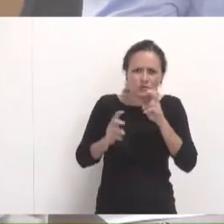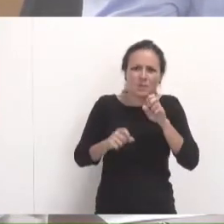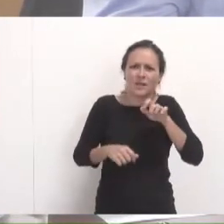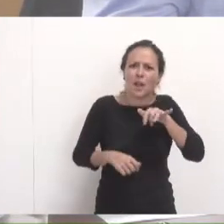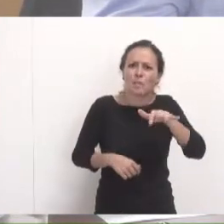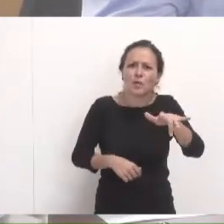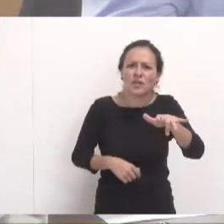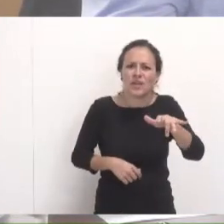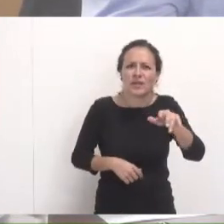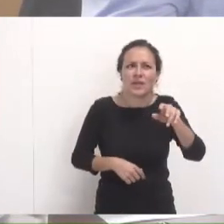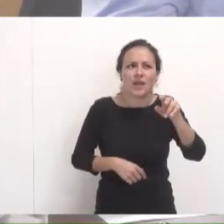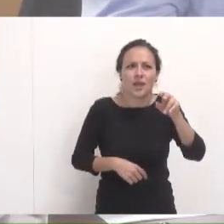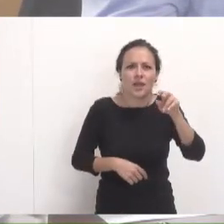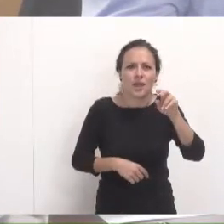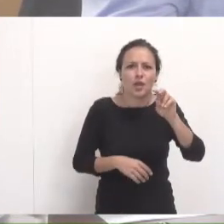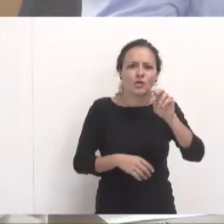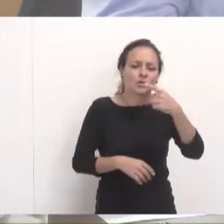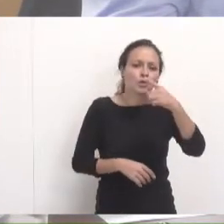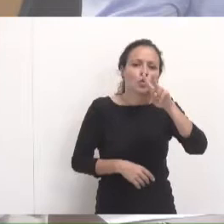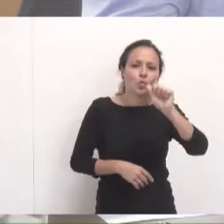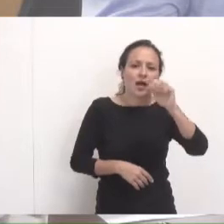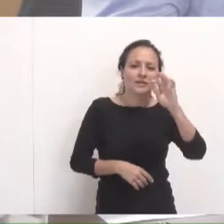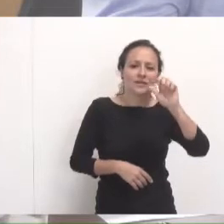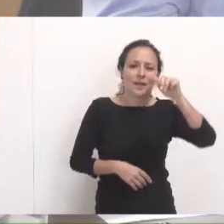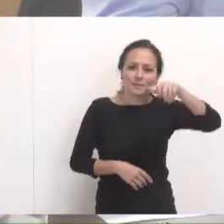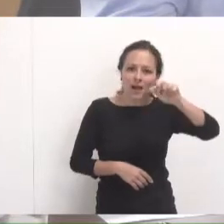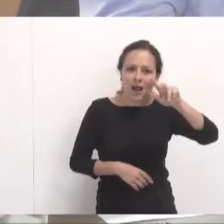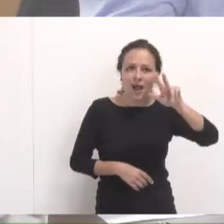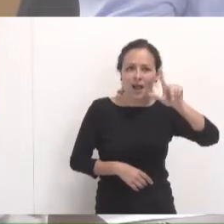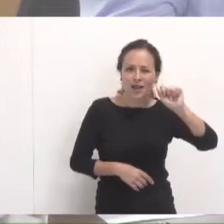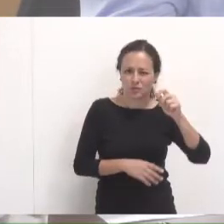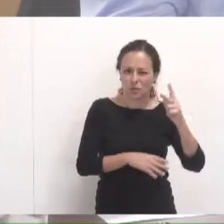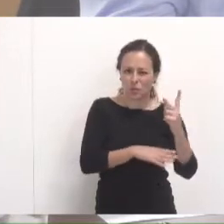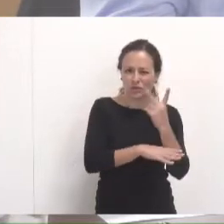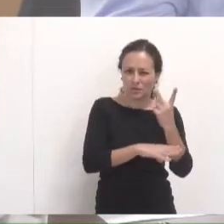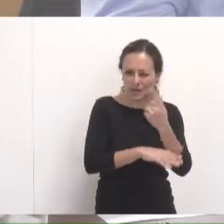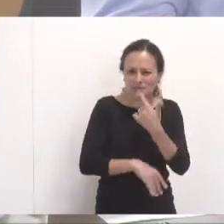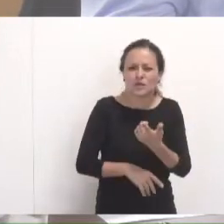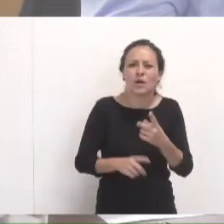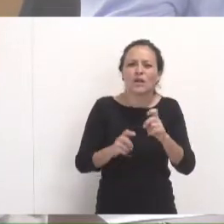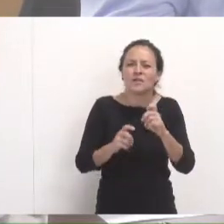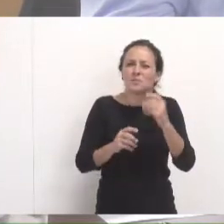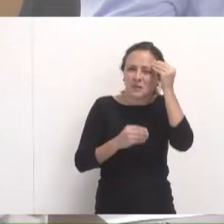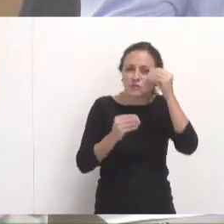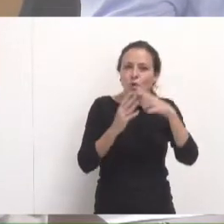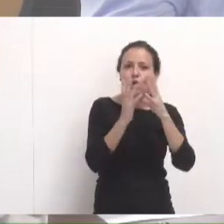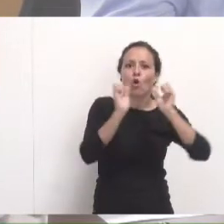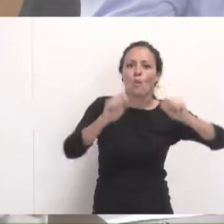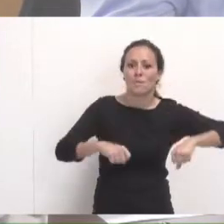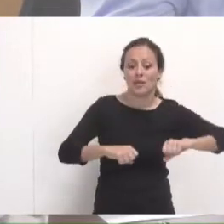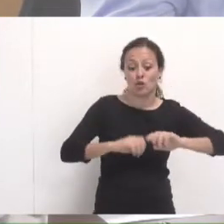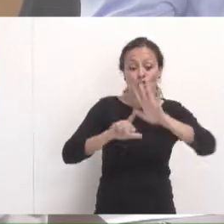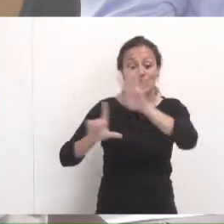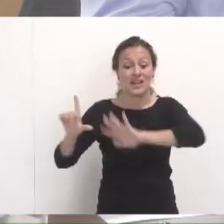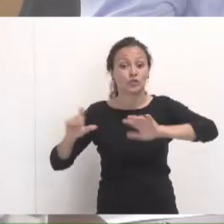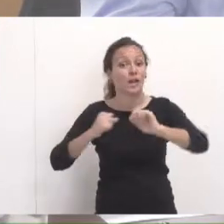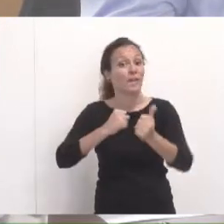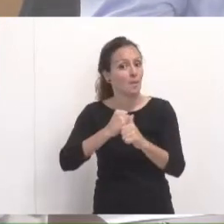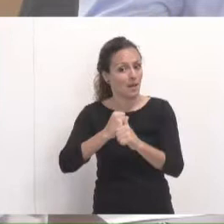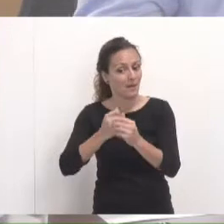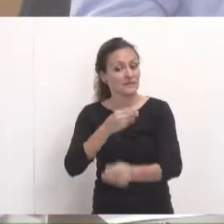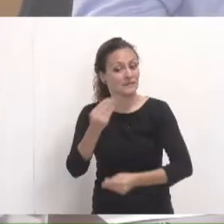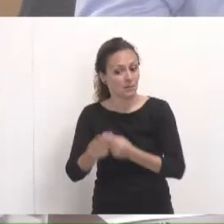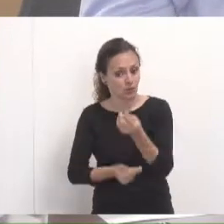guatemalteca. Adelanto que vamos a firmar un convenio con el Centro Internacional de la Papa justamente para buscar